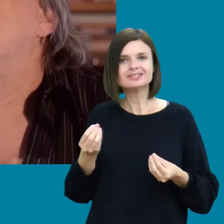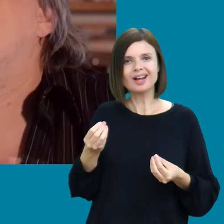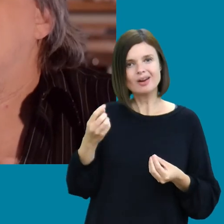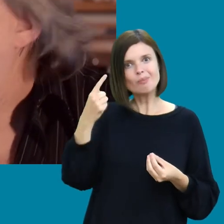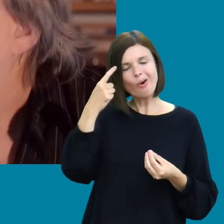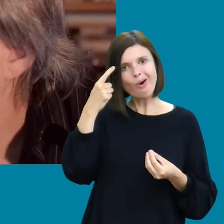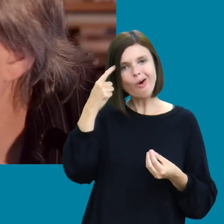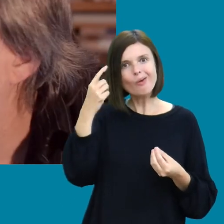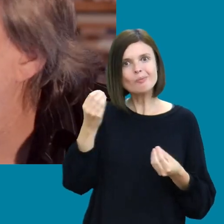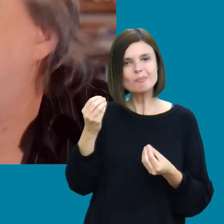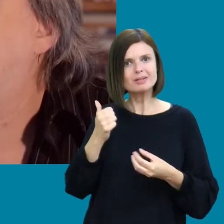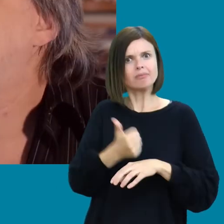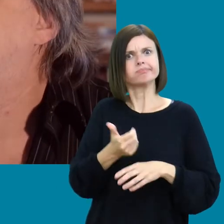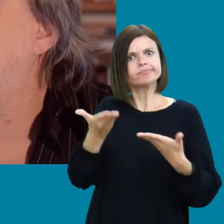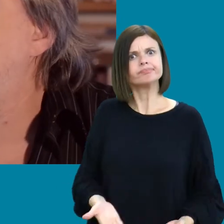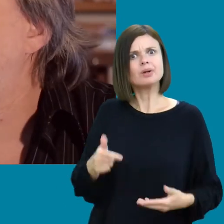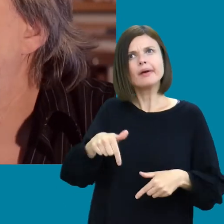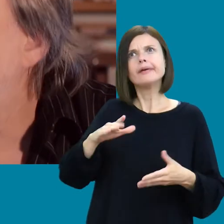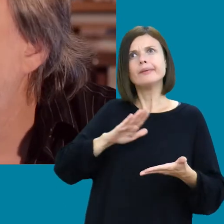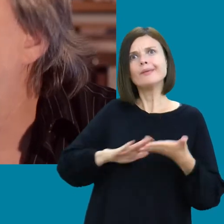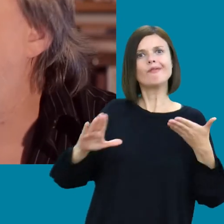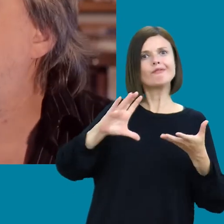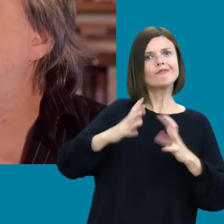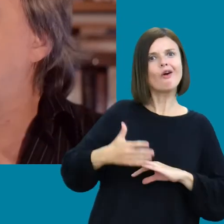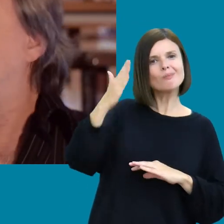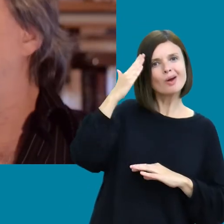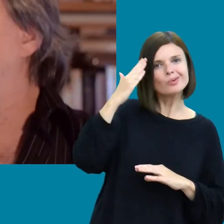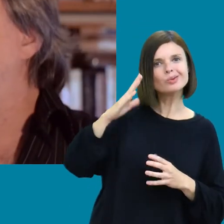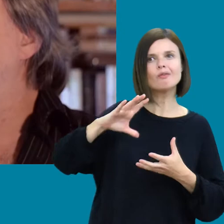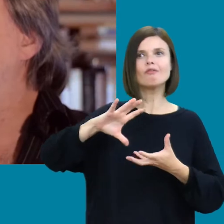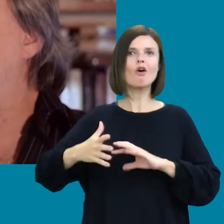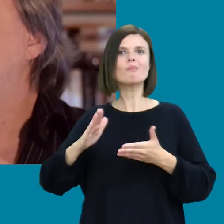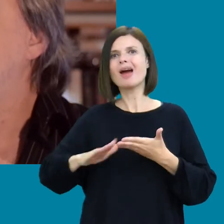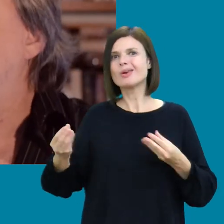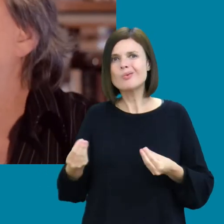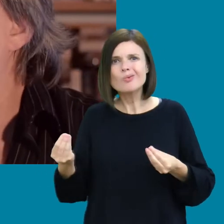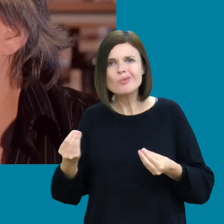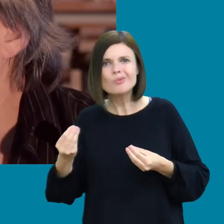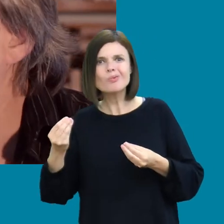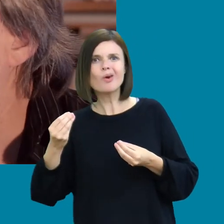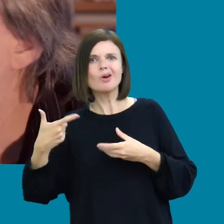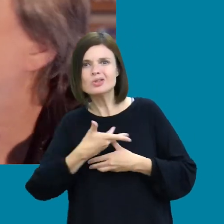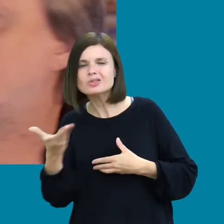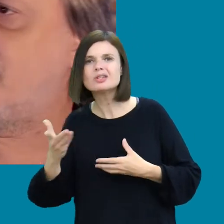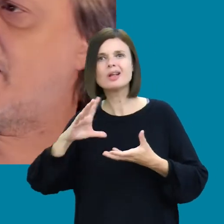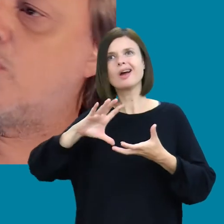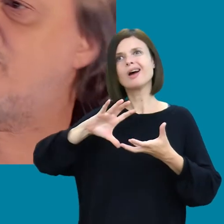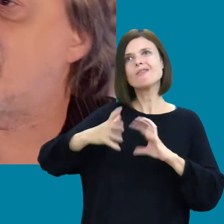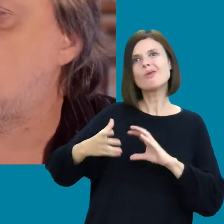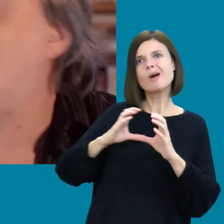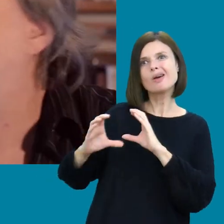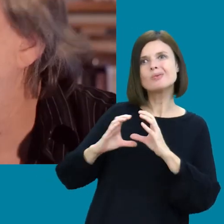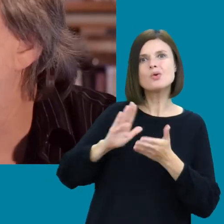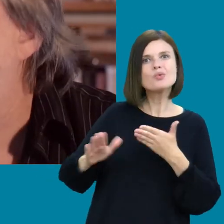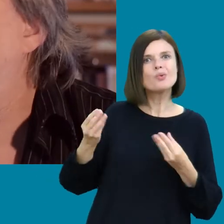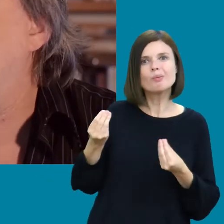universitarios reconstituirse? ¿Qué nuevas formas culturales, qué nuevas formas de sociabilidad, qué nuevos medios de